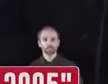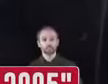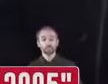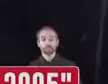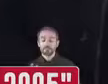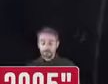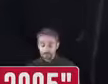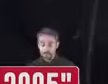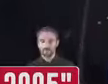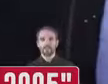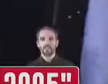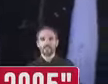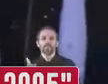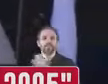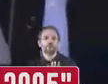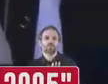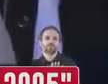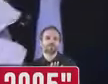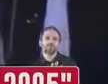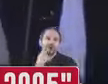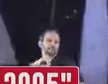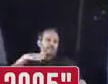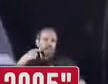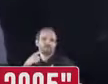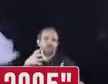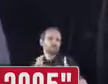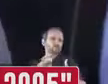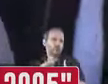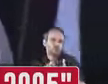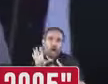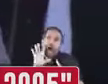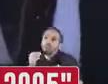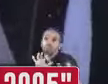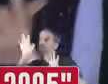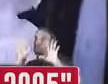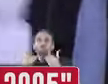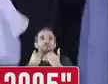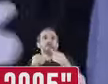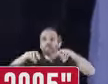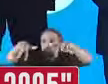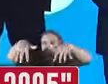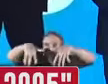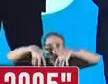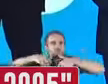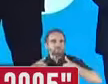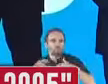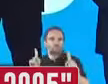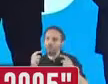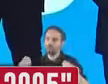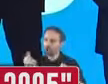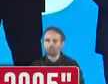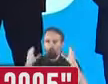y para colmo atajar penales y algo que no sabíamos que eran y como venía pero no nosotros de burros acá en la argentina